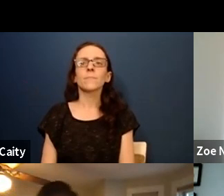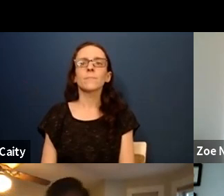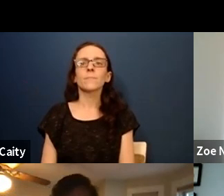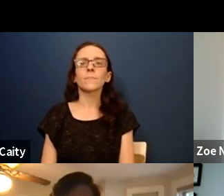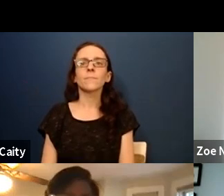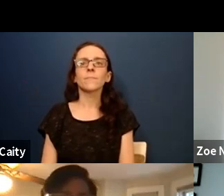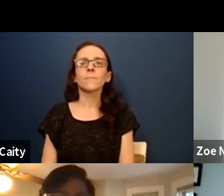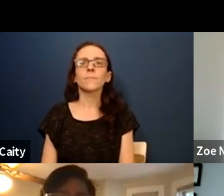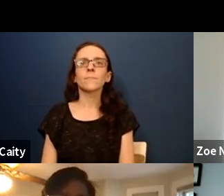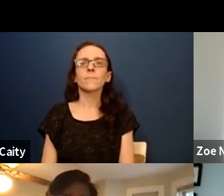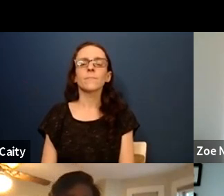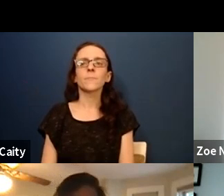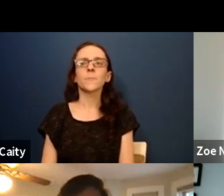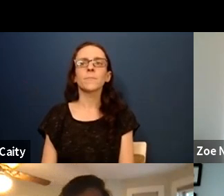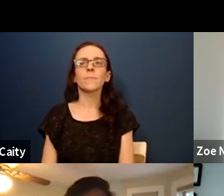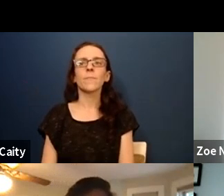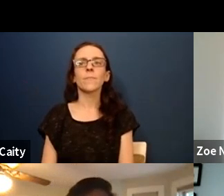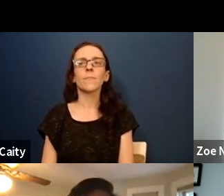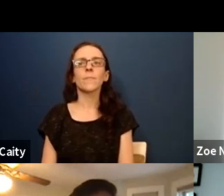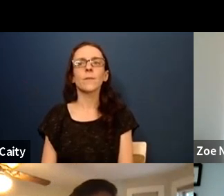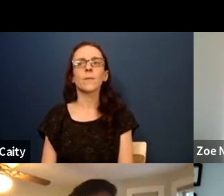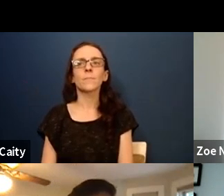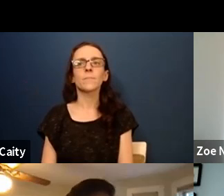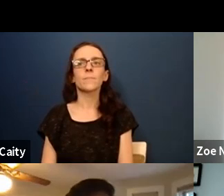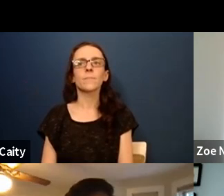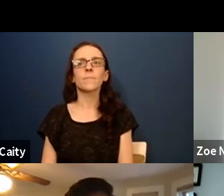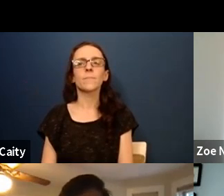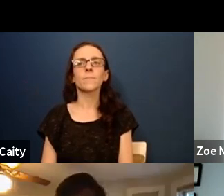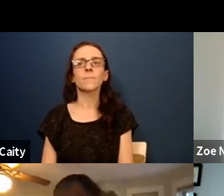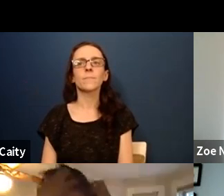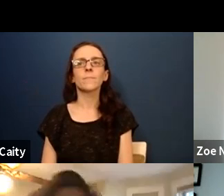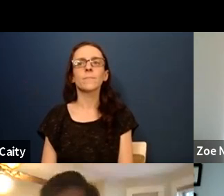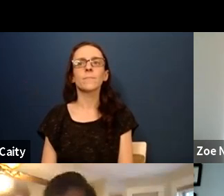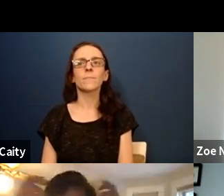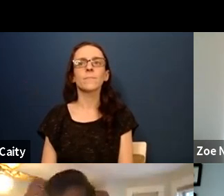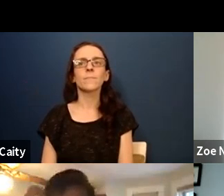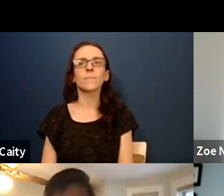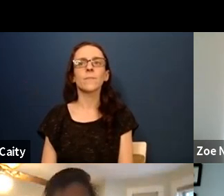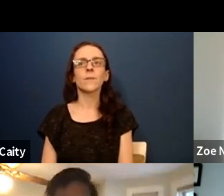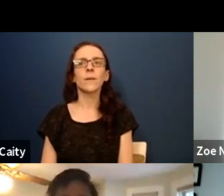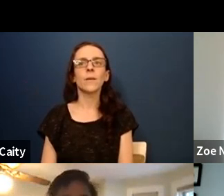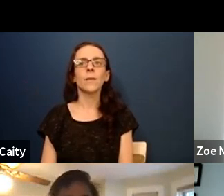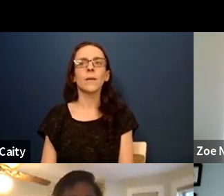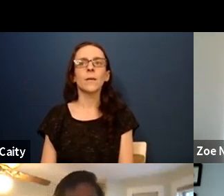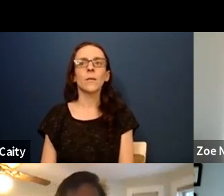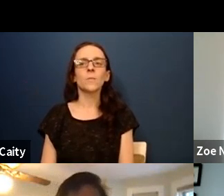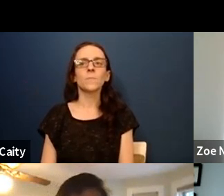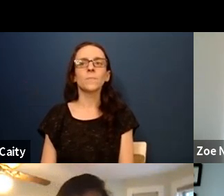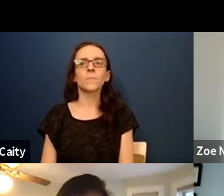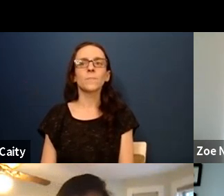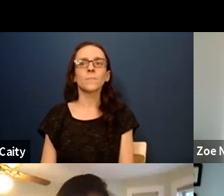sido activado, ustedes van a ver un icono en la parte inferior de su pantalla que parece un globo